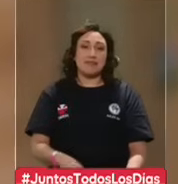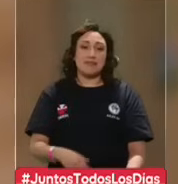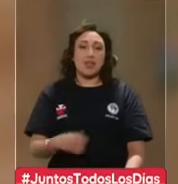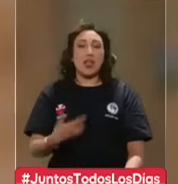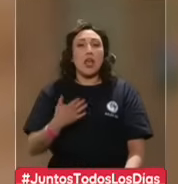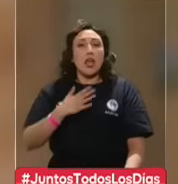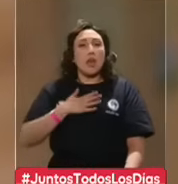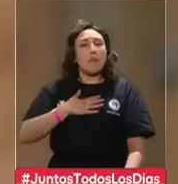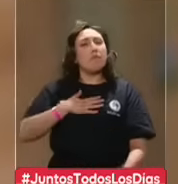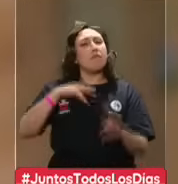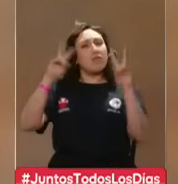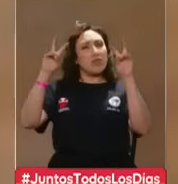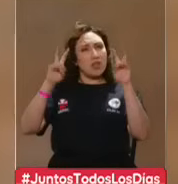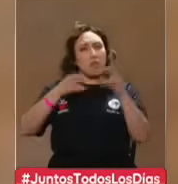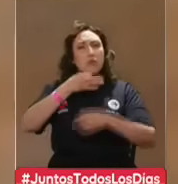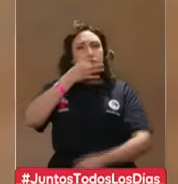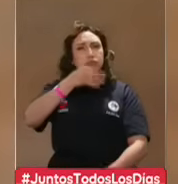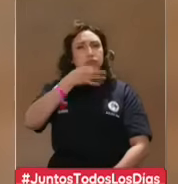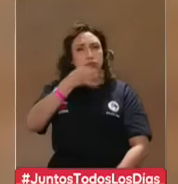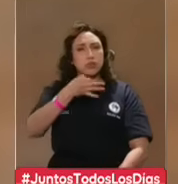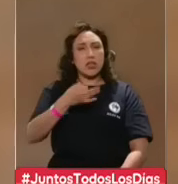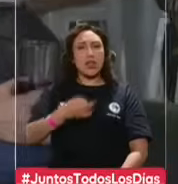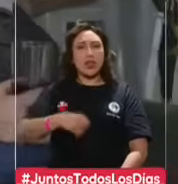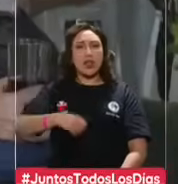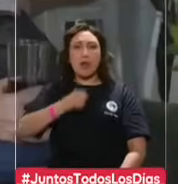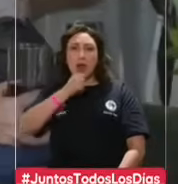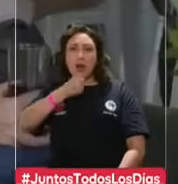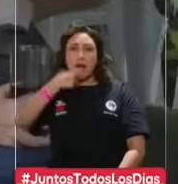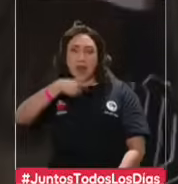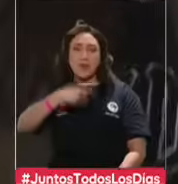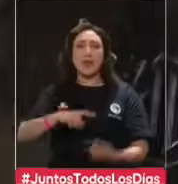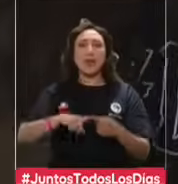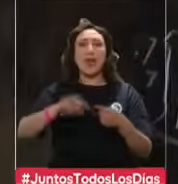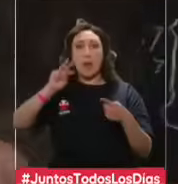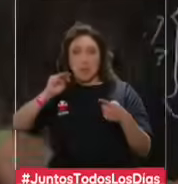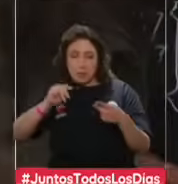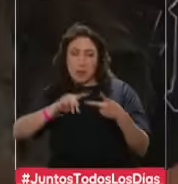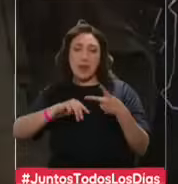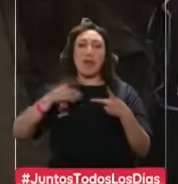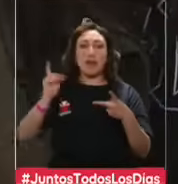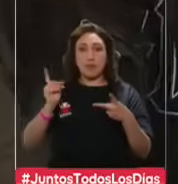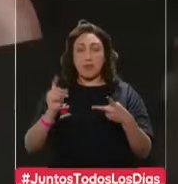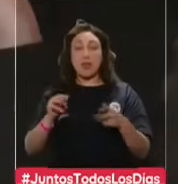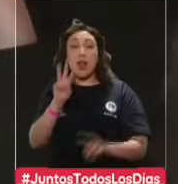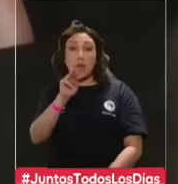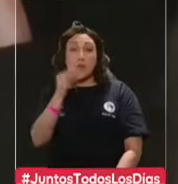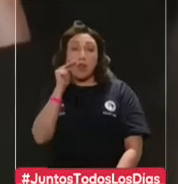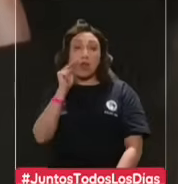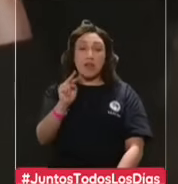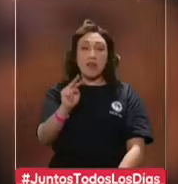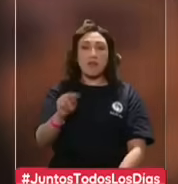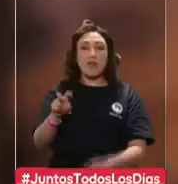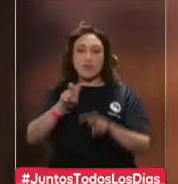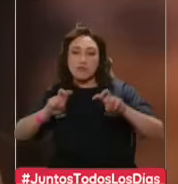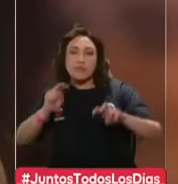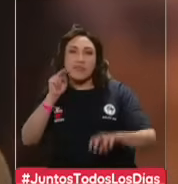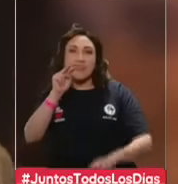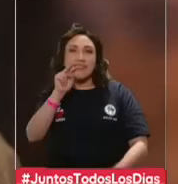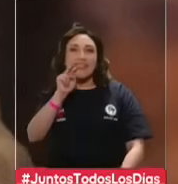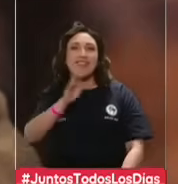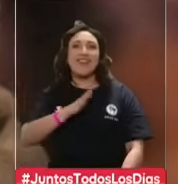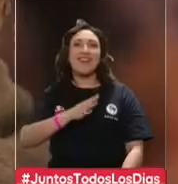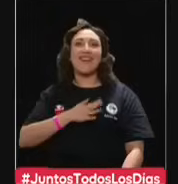Mis temas de comedia son maternidad y discapacidad. A las mamás que me ven en los shows se identifican con